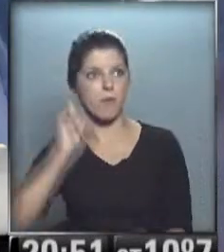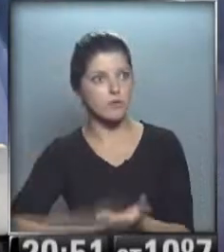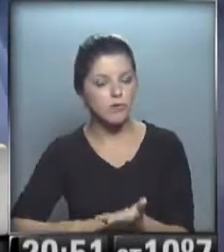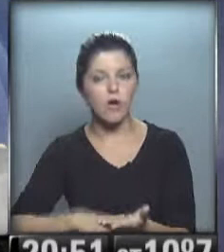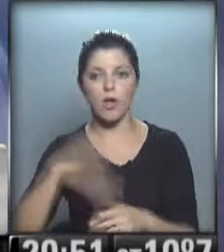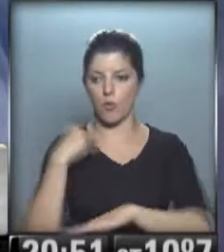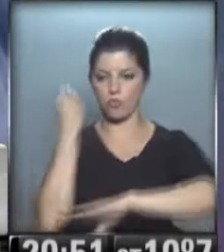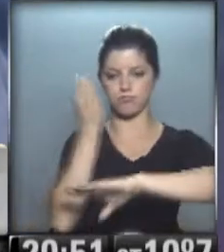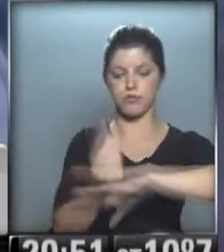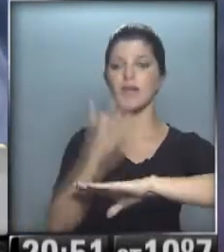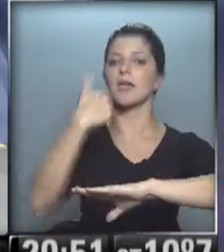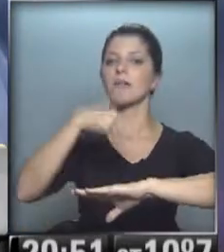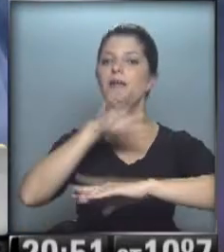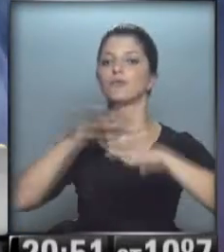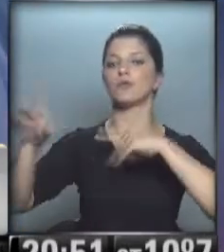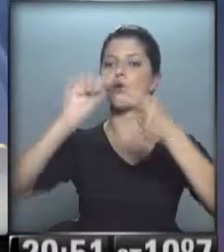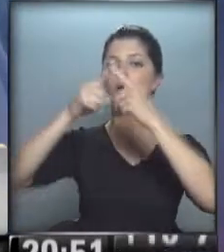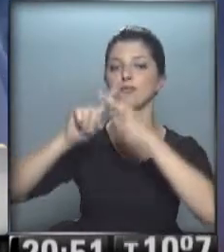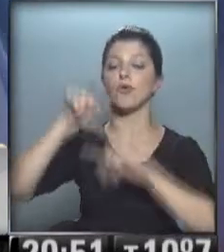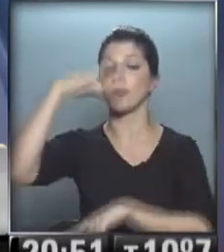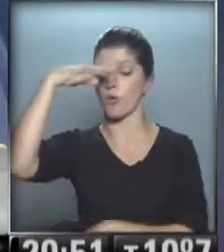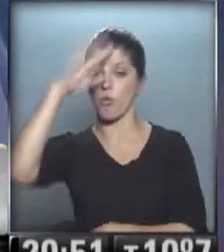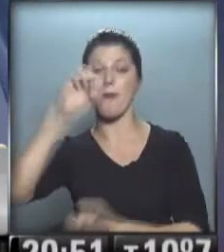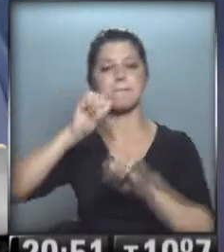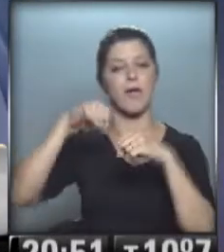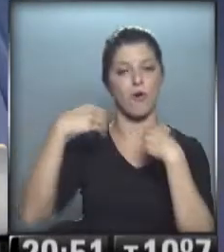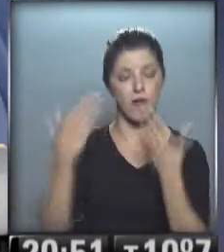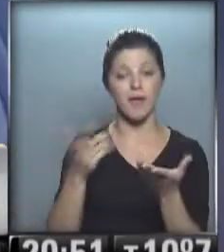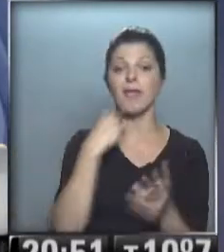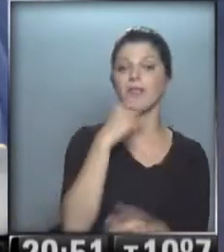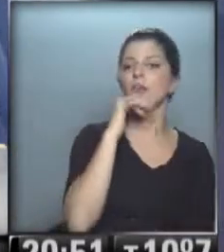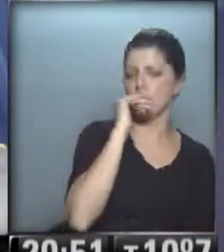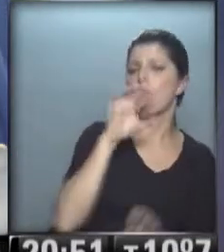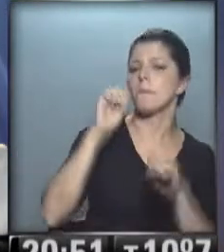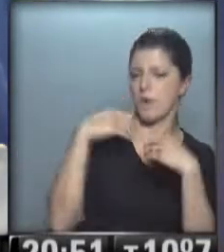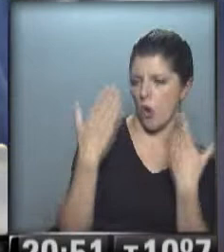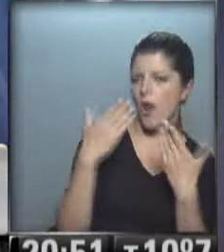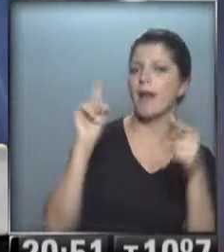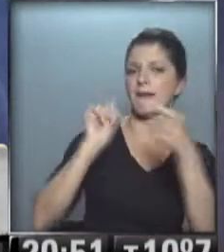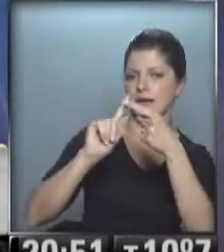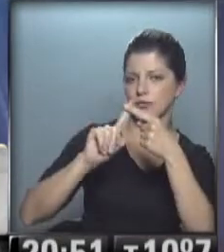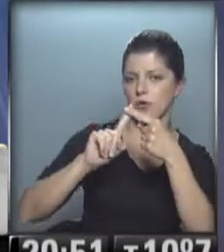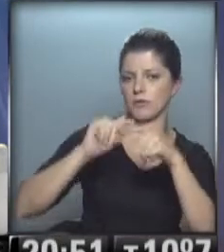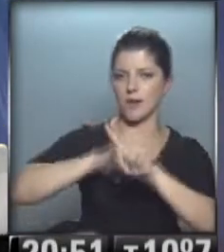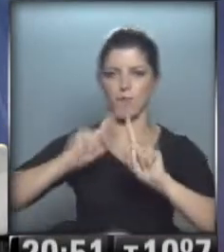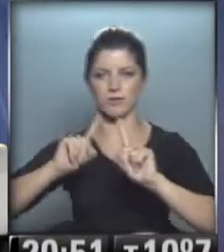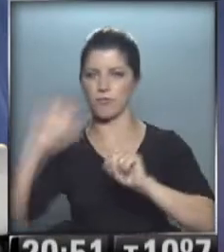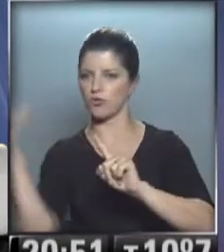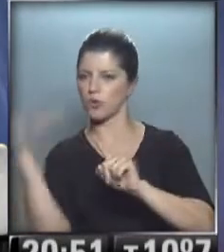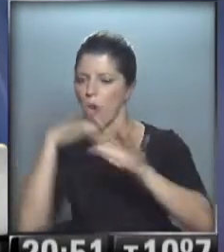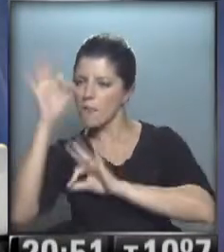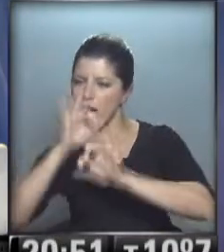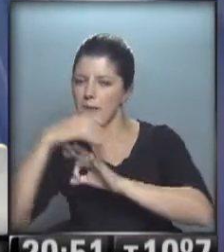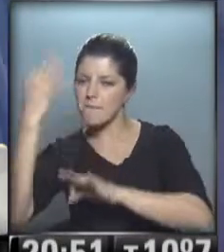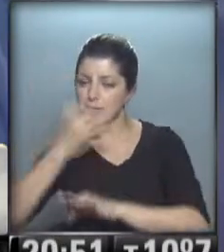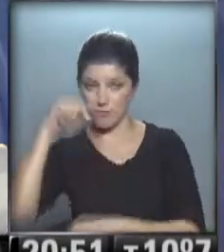iba a mejorar la relación con la isla. Por un lado, el discurso de mejorar la relación con la isla, por el otro lado, todo tipo de programas, porque